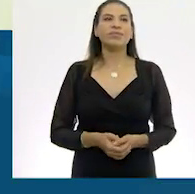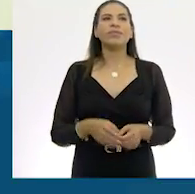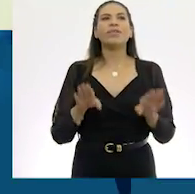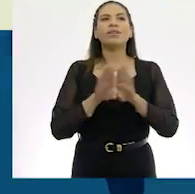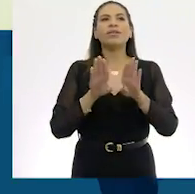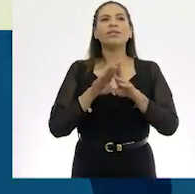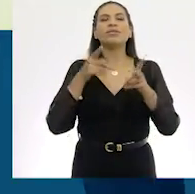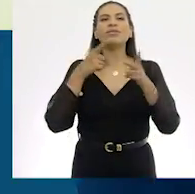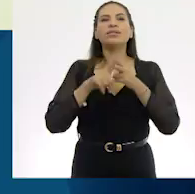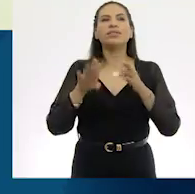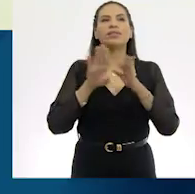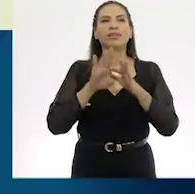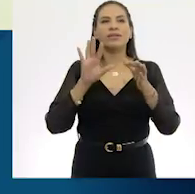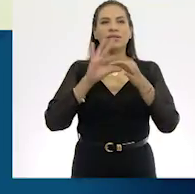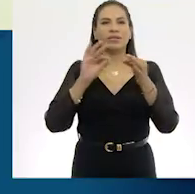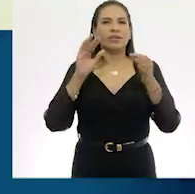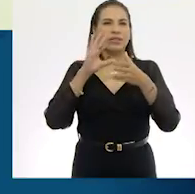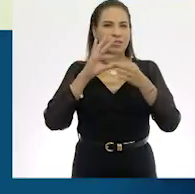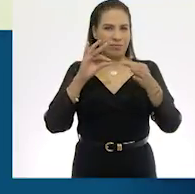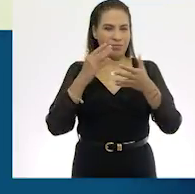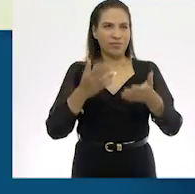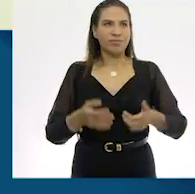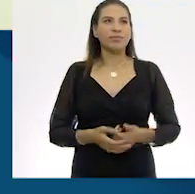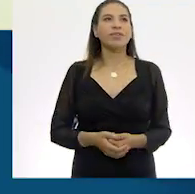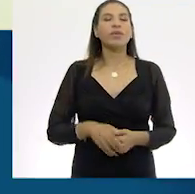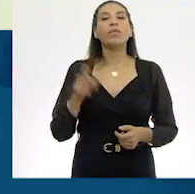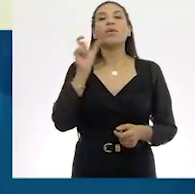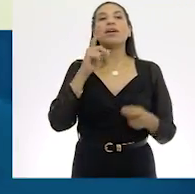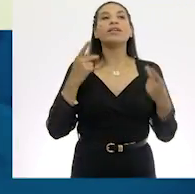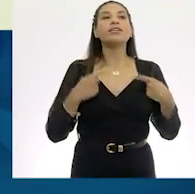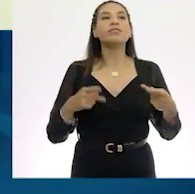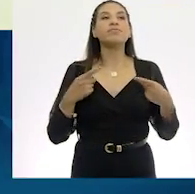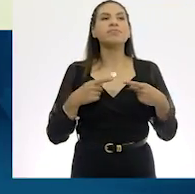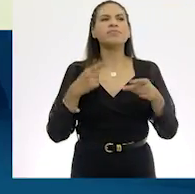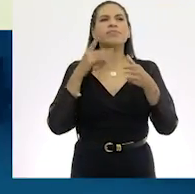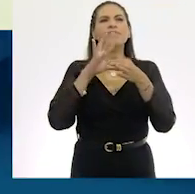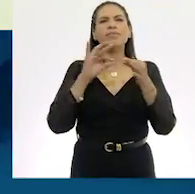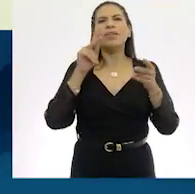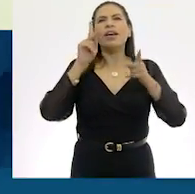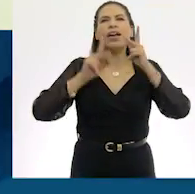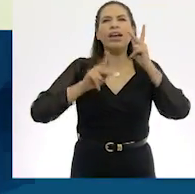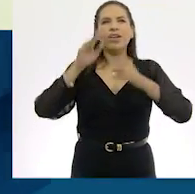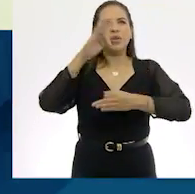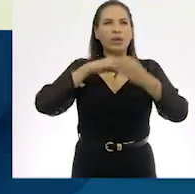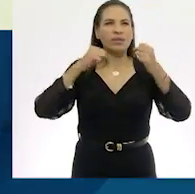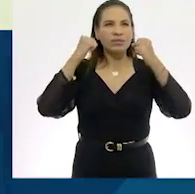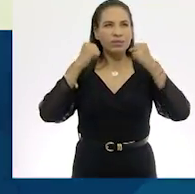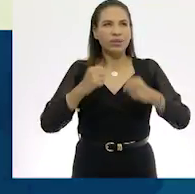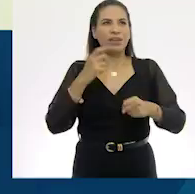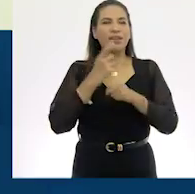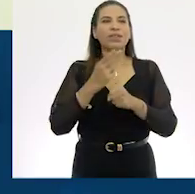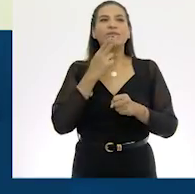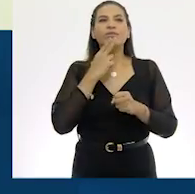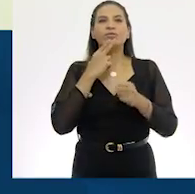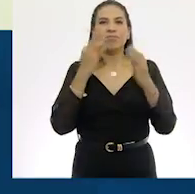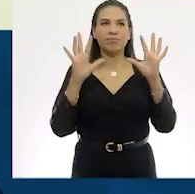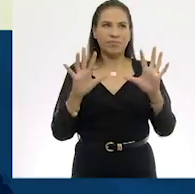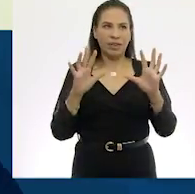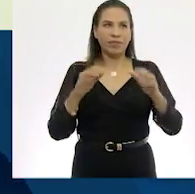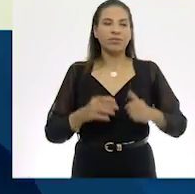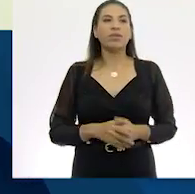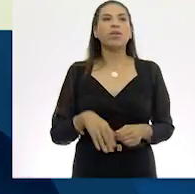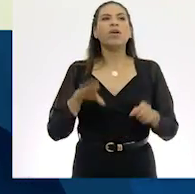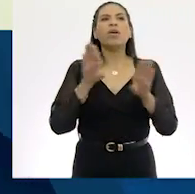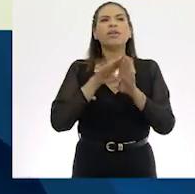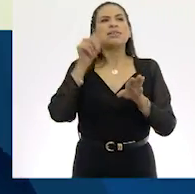¿Cómo empezamos a contar? Cuando la gente empezó a contar, casi con toda seguridad utilizó las manos.